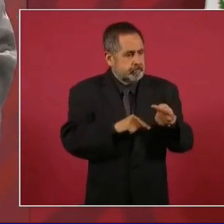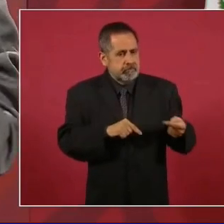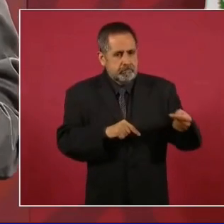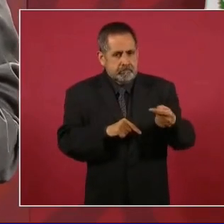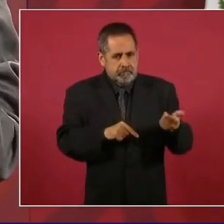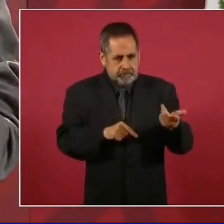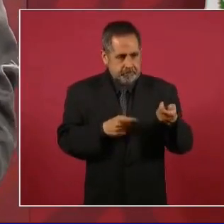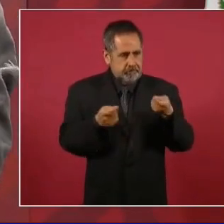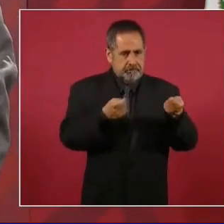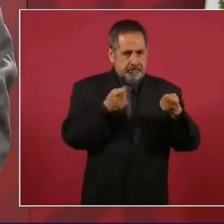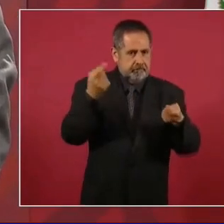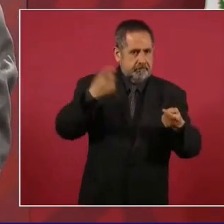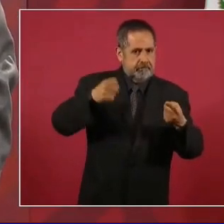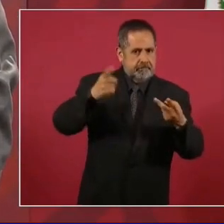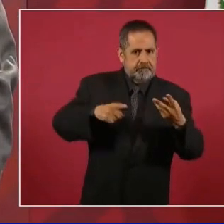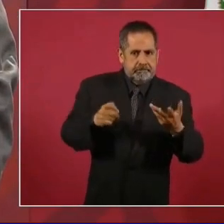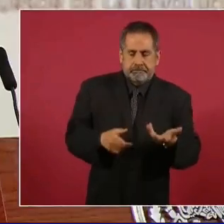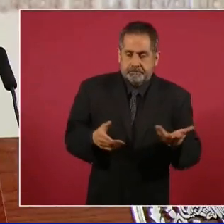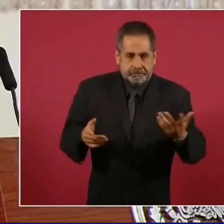mandando.